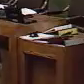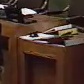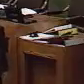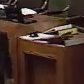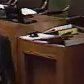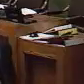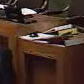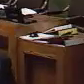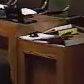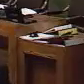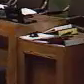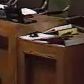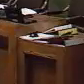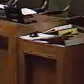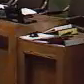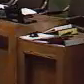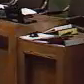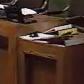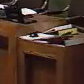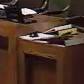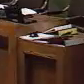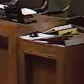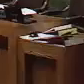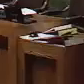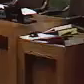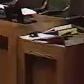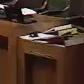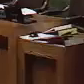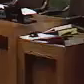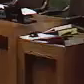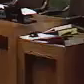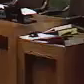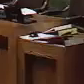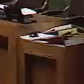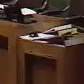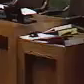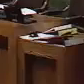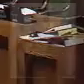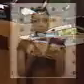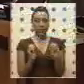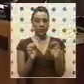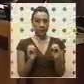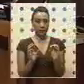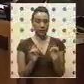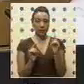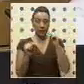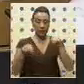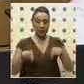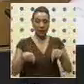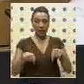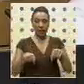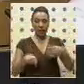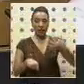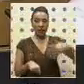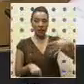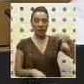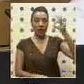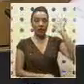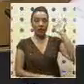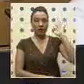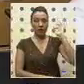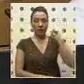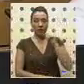Muchas gracias, presidente. Por su intermedio, saludar al ministro de Educación por su presencia en esta tan importante